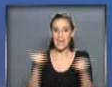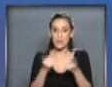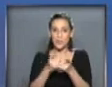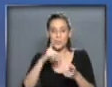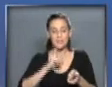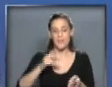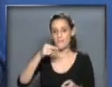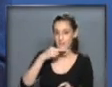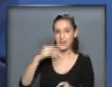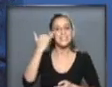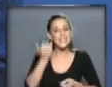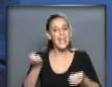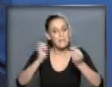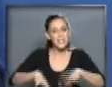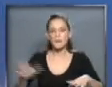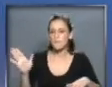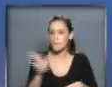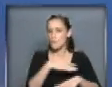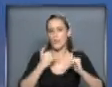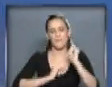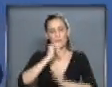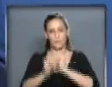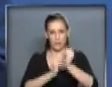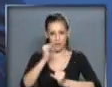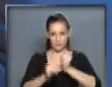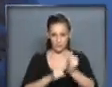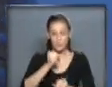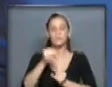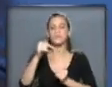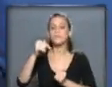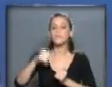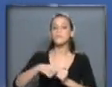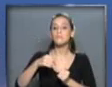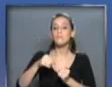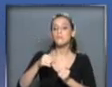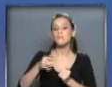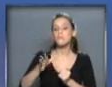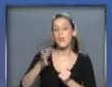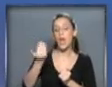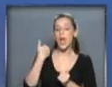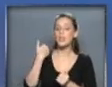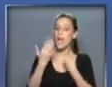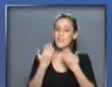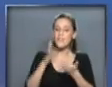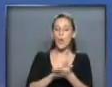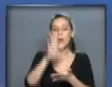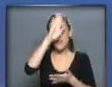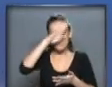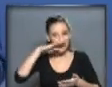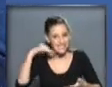viernes. Y ya comenzamos con toda la información, por supuesto. Ustedes recuerdan, lo comentamos el otro día, la presidenta en